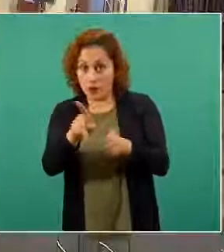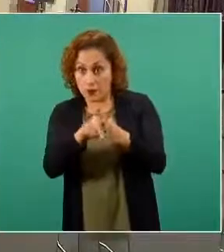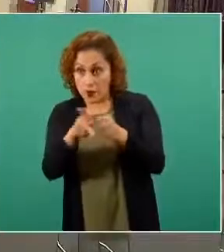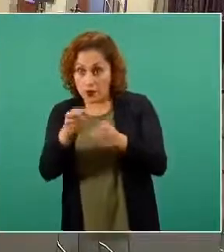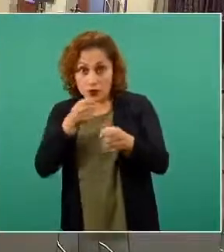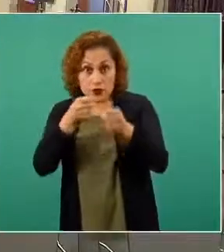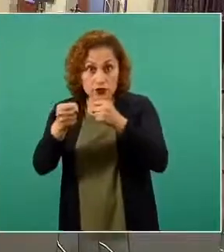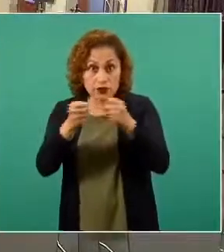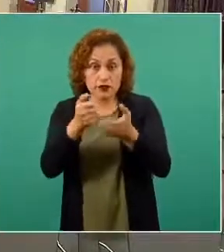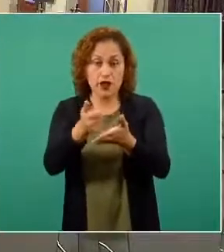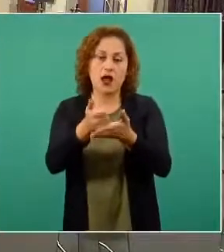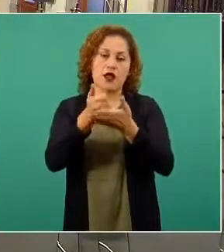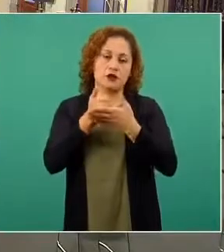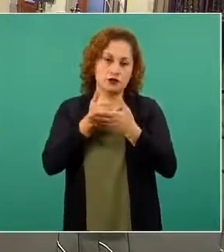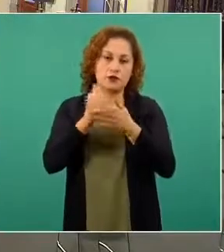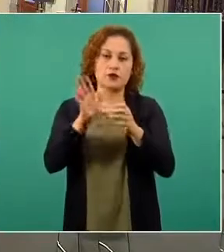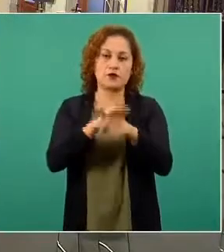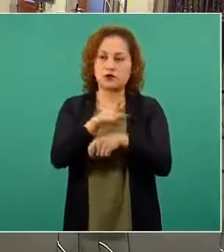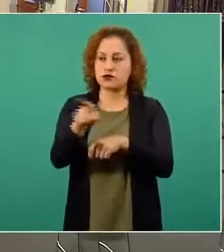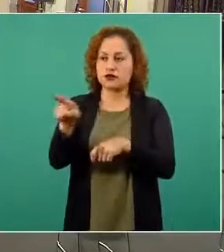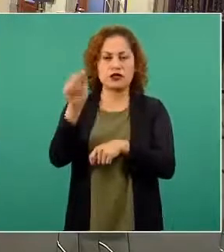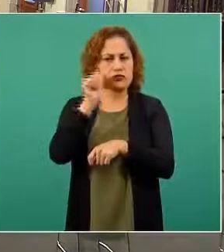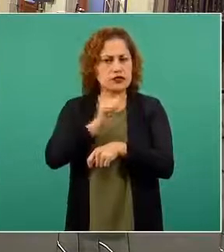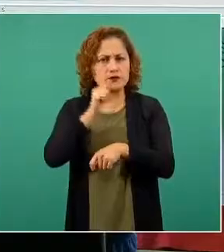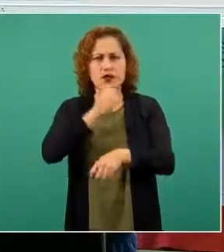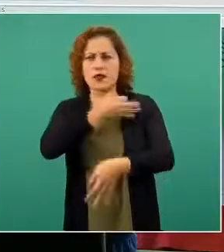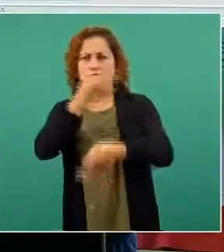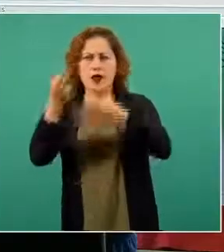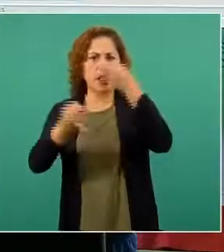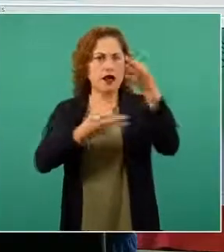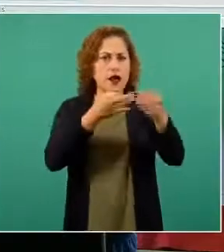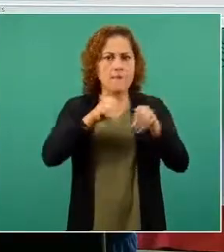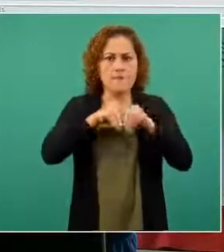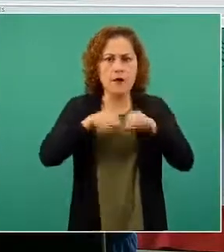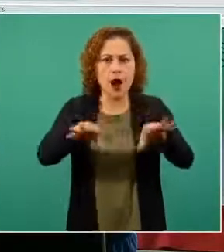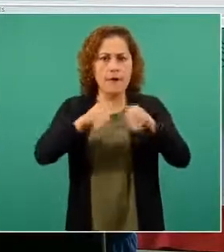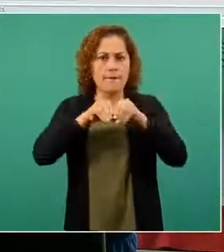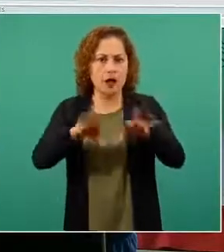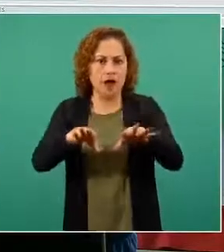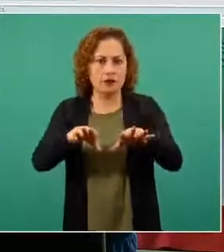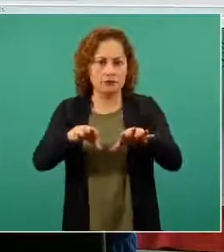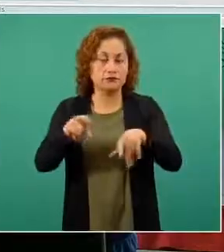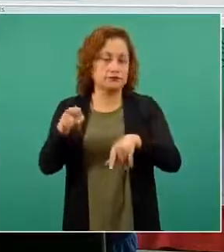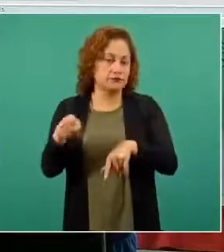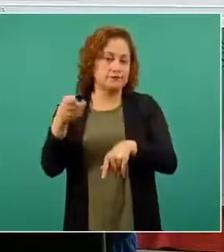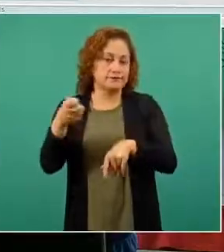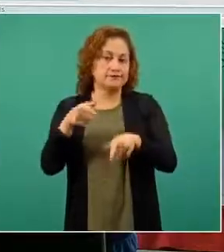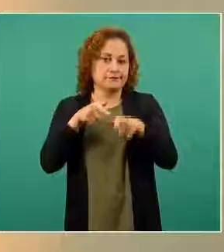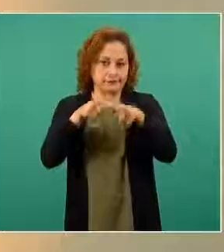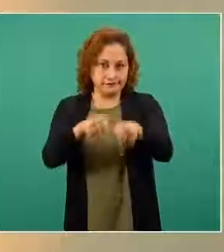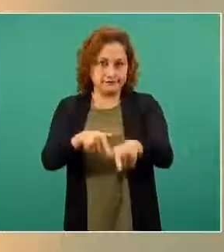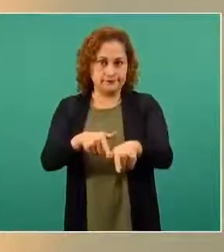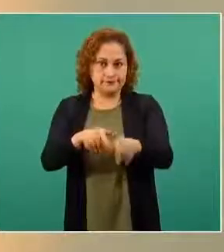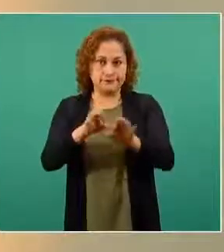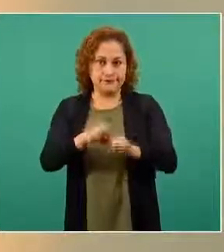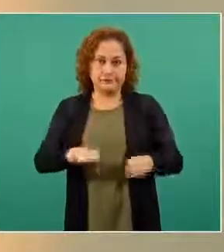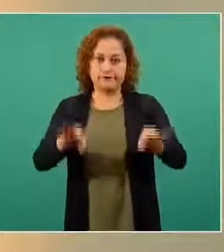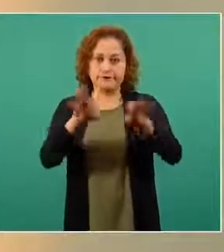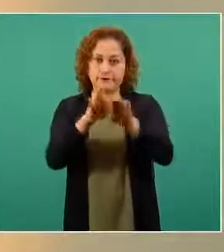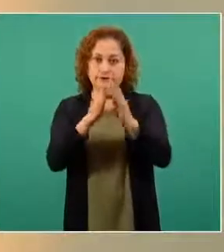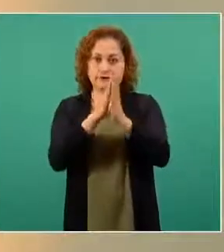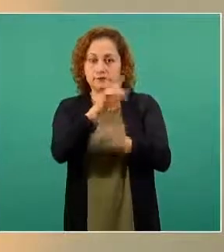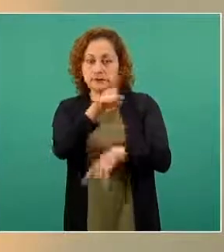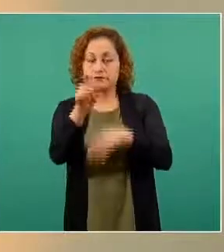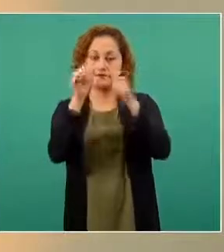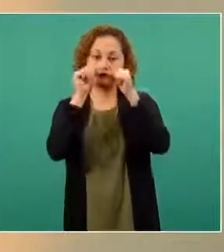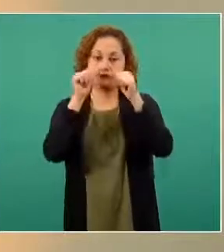están siempre emitiendo mensajes de información, que es fundamental comentar que la pandemia lamentablemente no